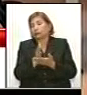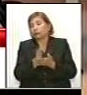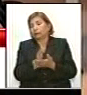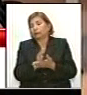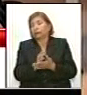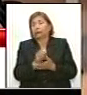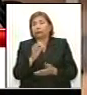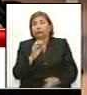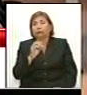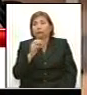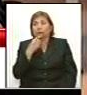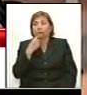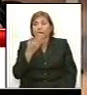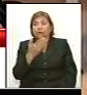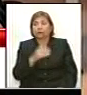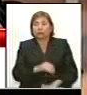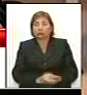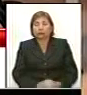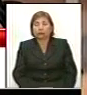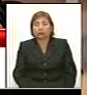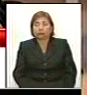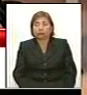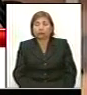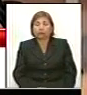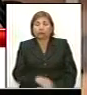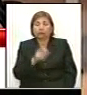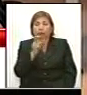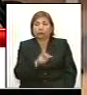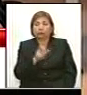default son unas personas